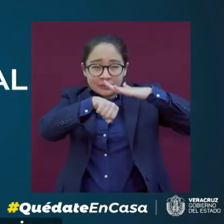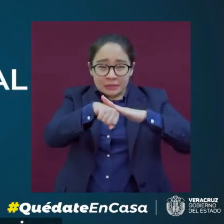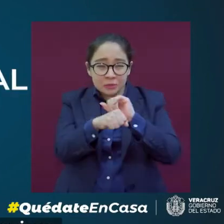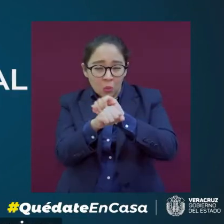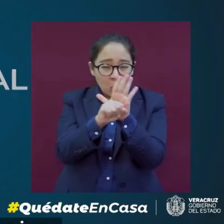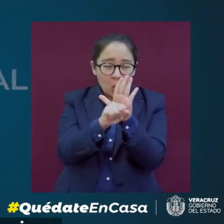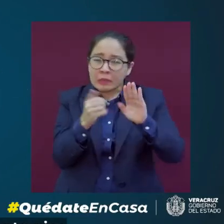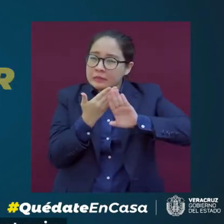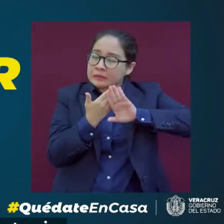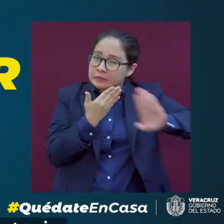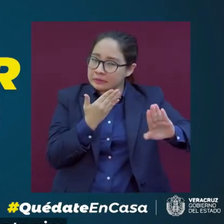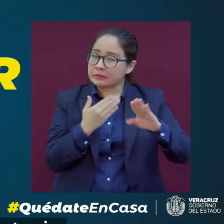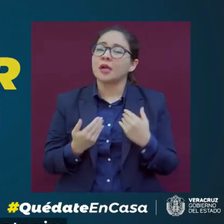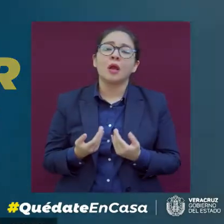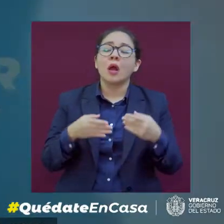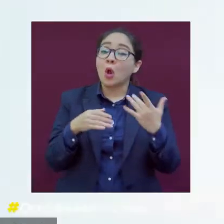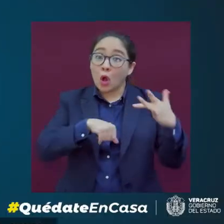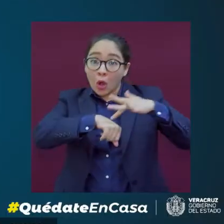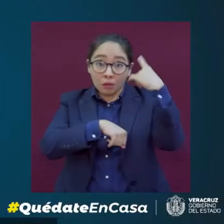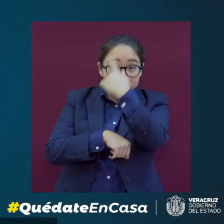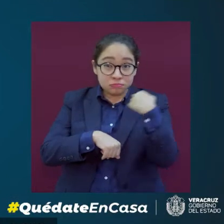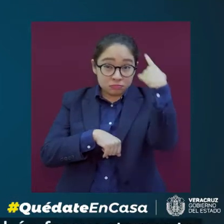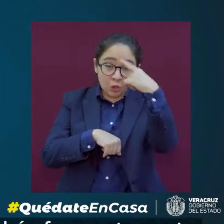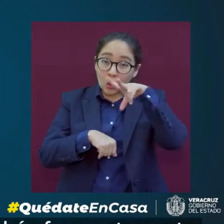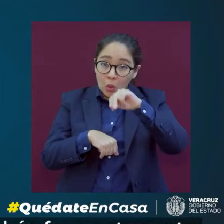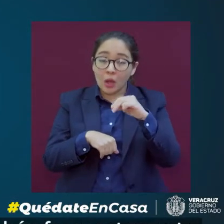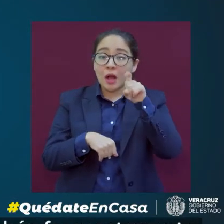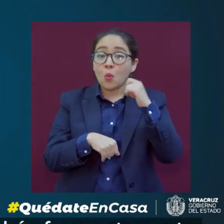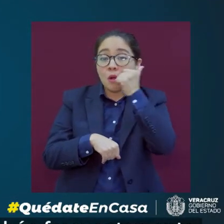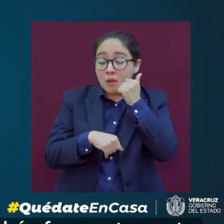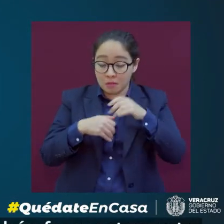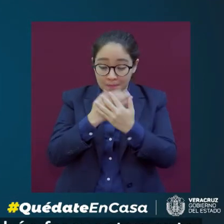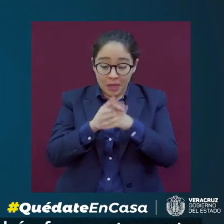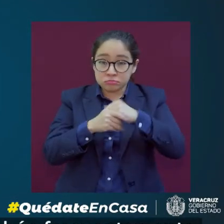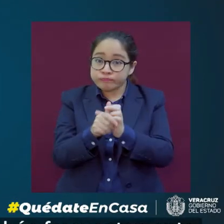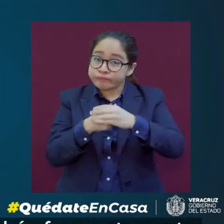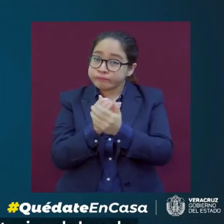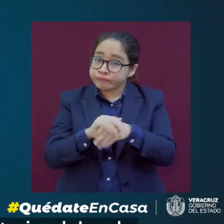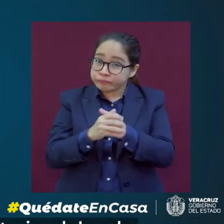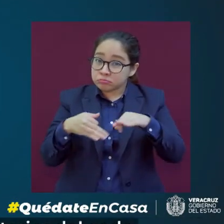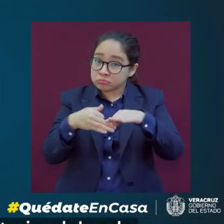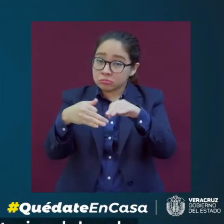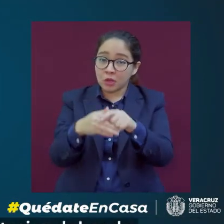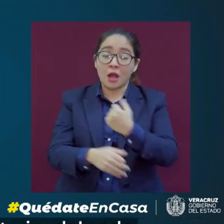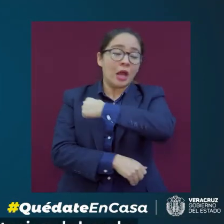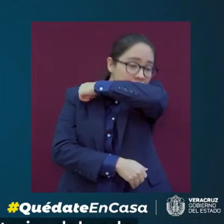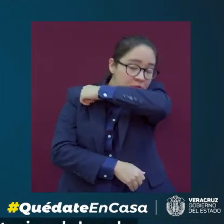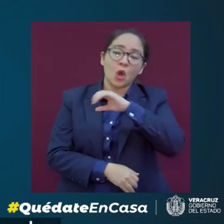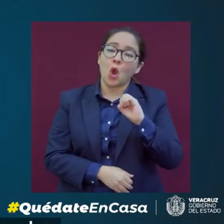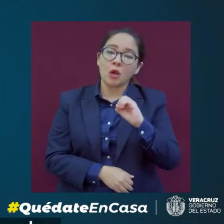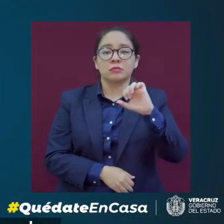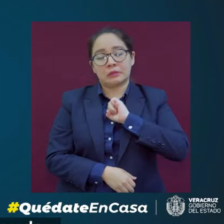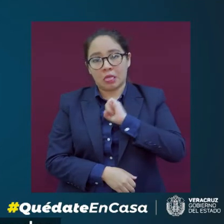estatal contra el coronavirus. Para evitar el contagio, evita tocarte la cara. Lávate las manos con agua y jabón frecuentemente. Tápate la boca con el interior